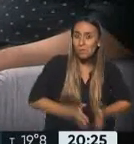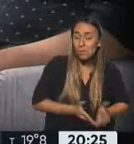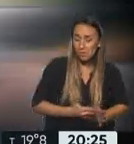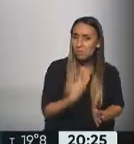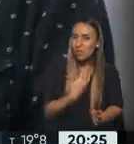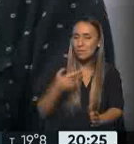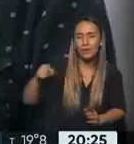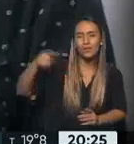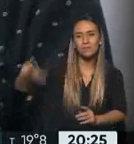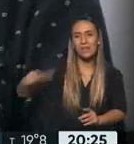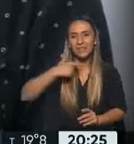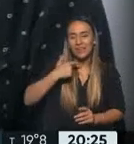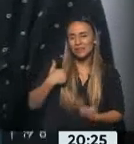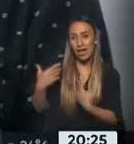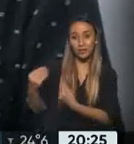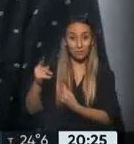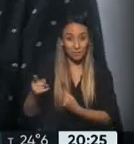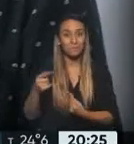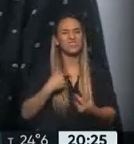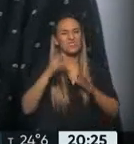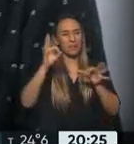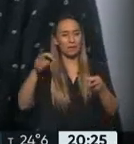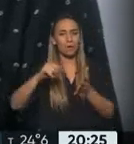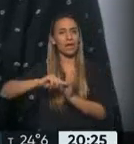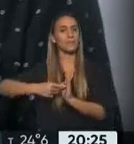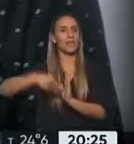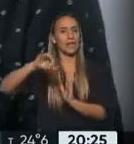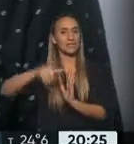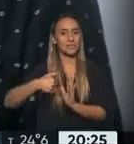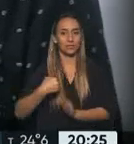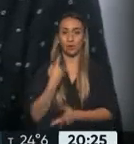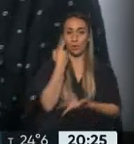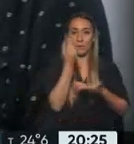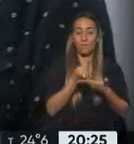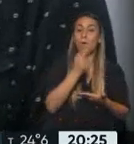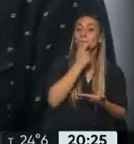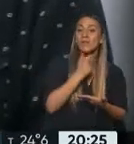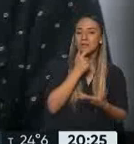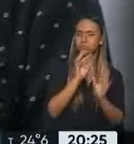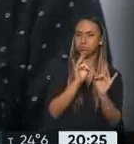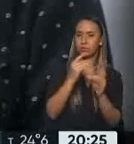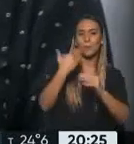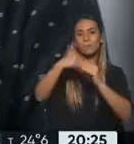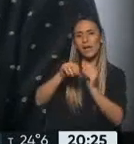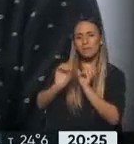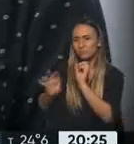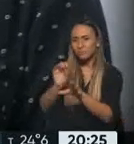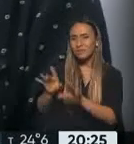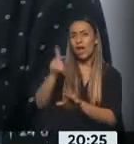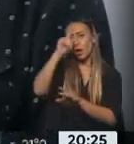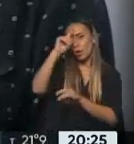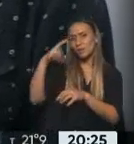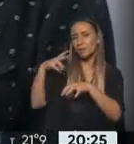solo en Cava. Nosotros somos de Mendoza, entonces era todo un tema desde allá mandar mail a las clínicas, ver cómo conseguíamos